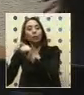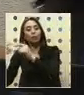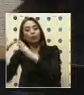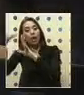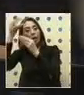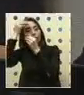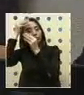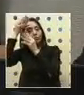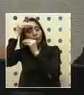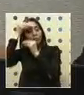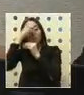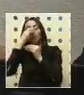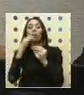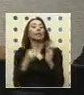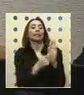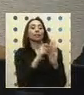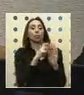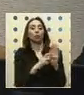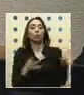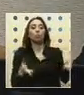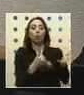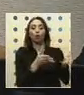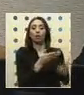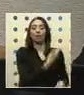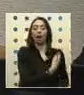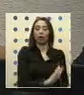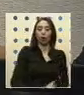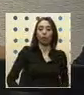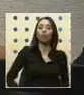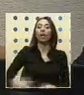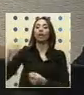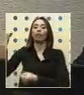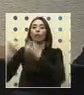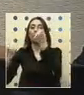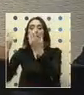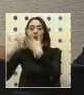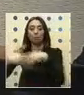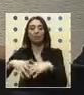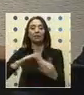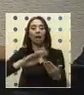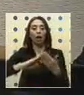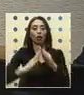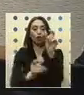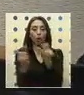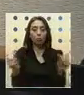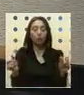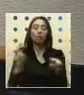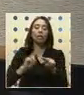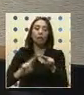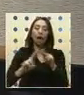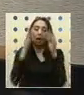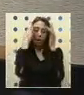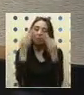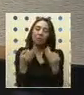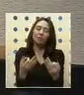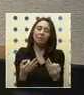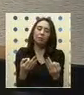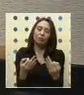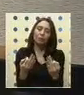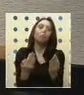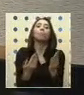Su objetivo será motivar al gobierno, al mundo empresarial y a las comunidades a que emprendan las medidas necesarias para lograr